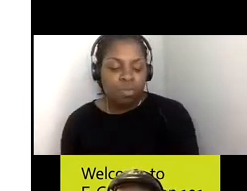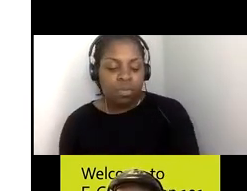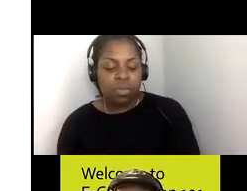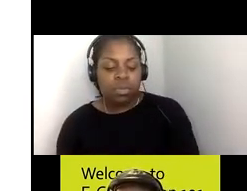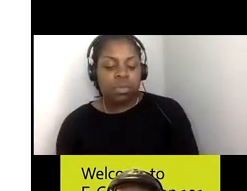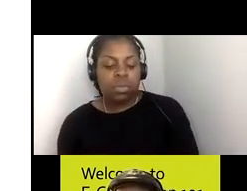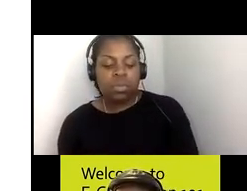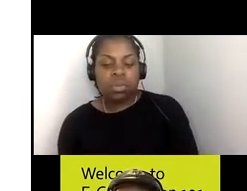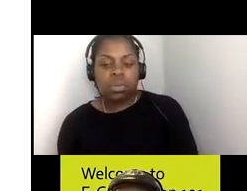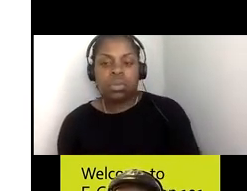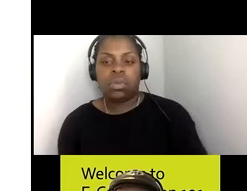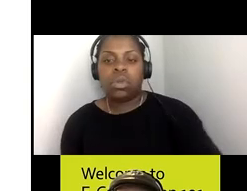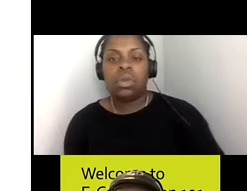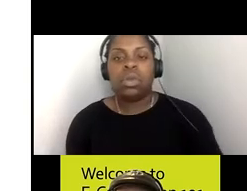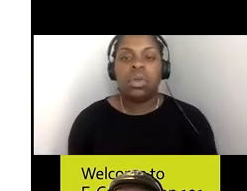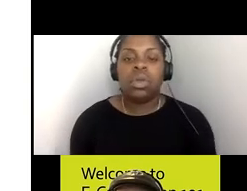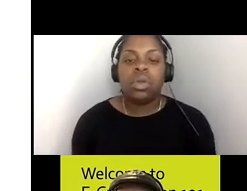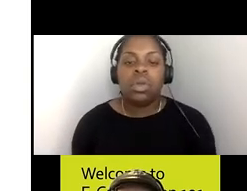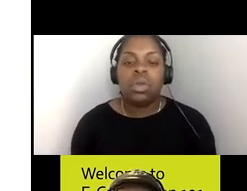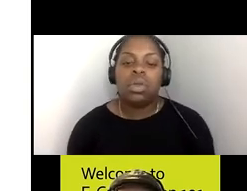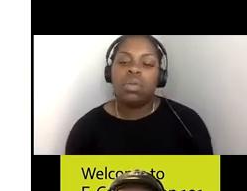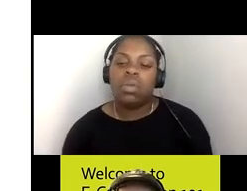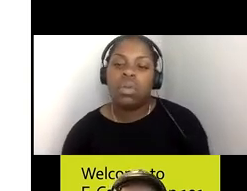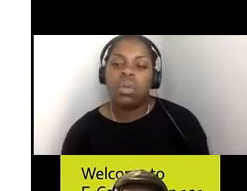para poner esos detalles.